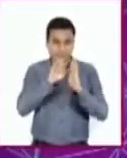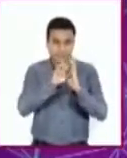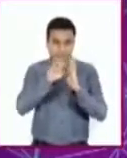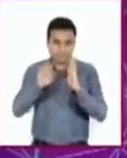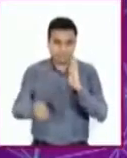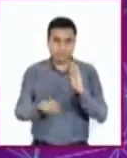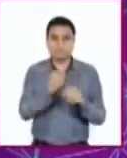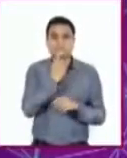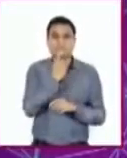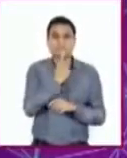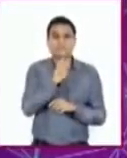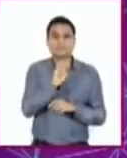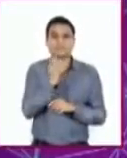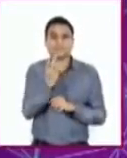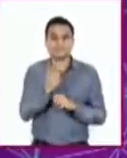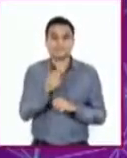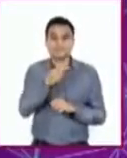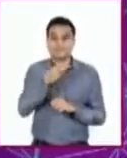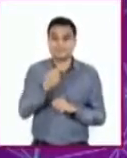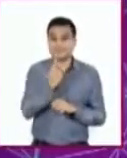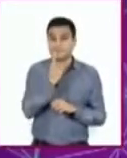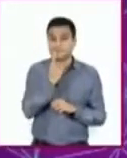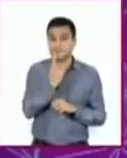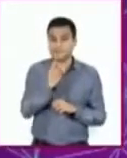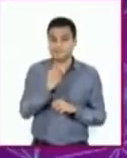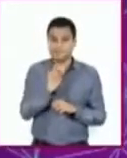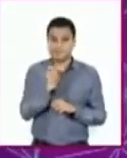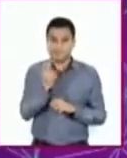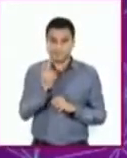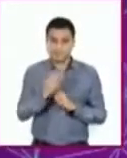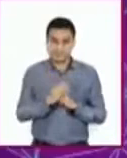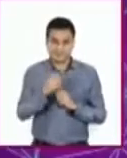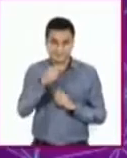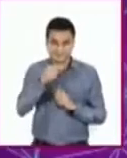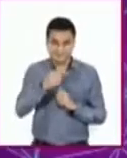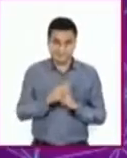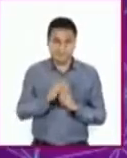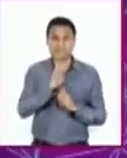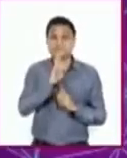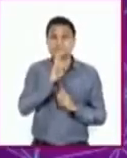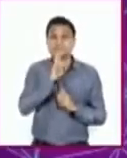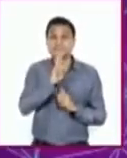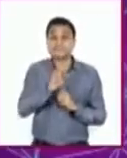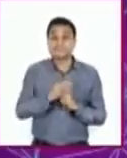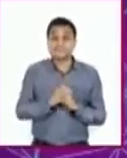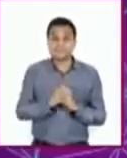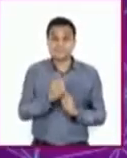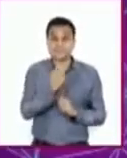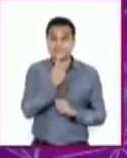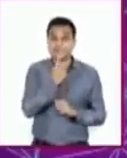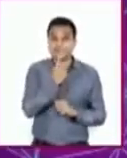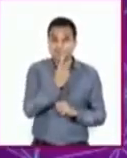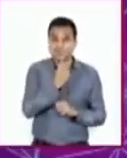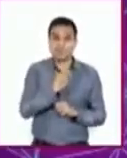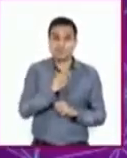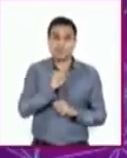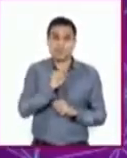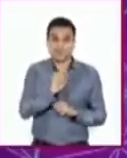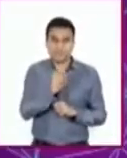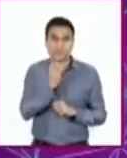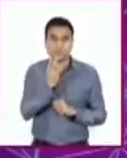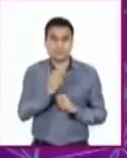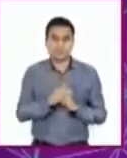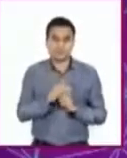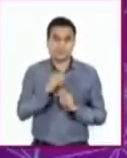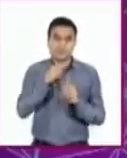entero 2 décimos menos 1 entero 2 décimos negativo es igual a 1 entero 2 décimos más